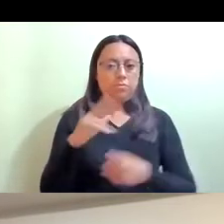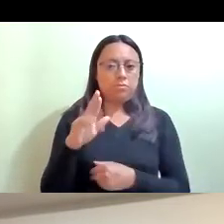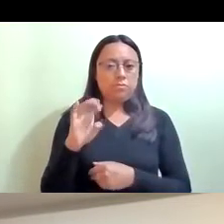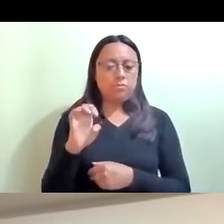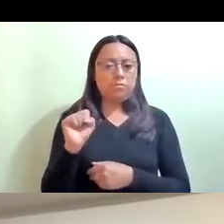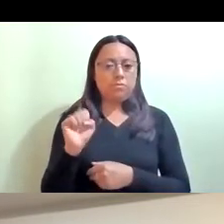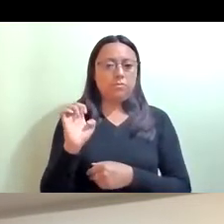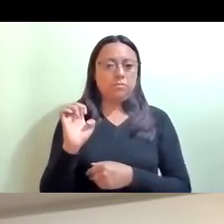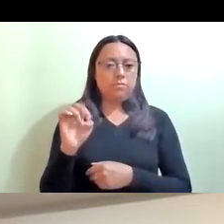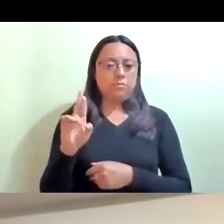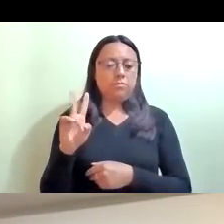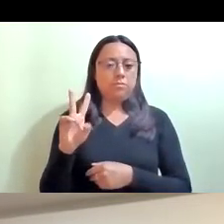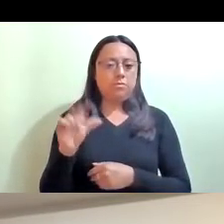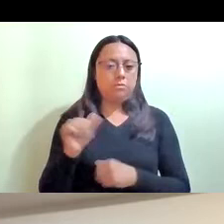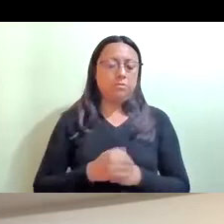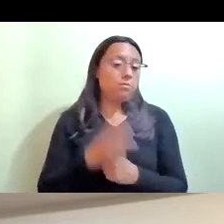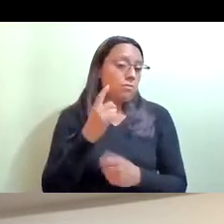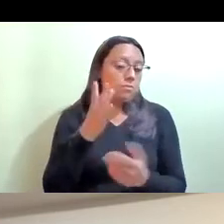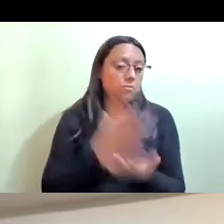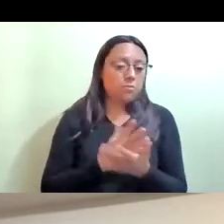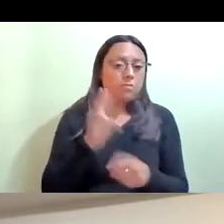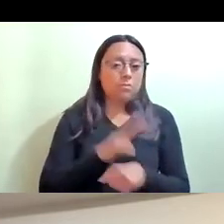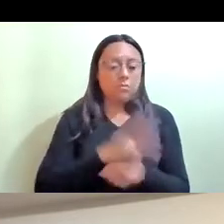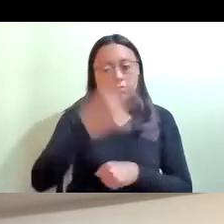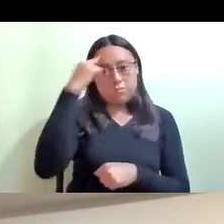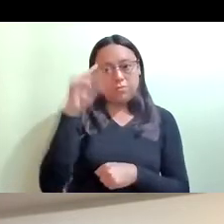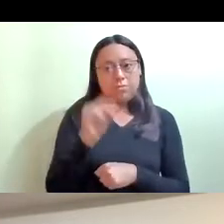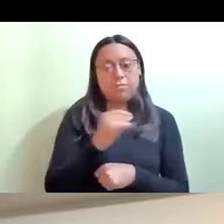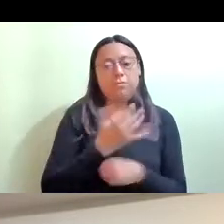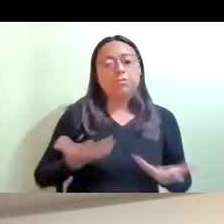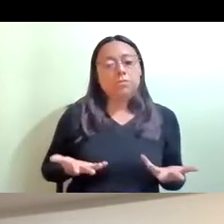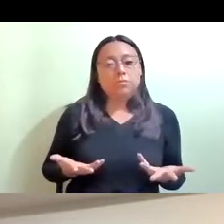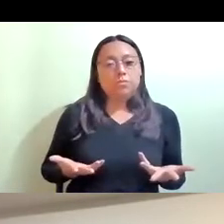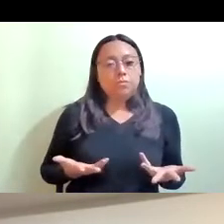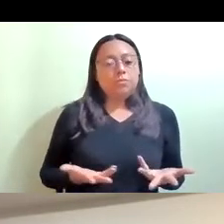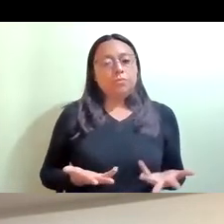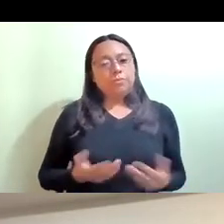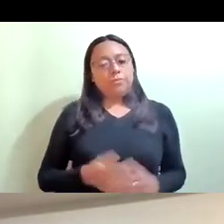habríamos que verificar para no estar cometiendo una